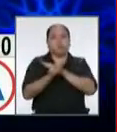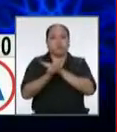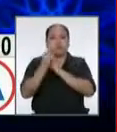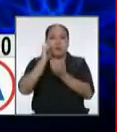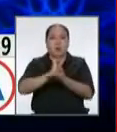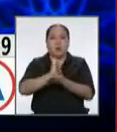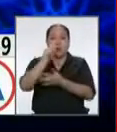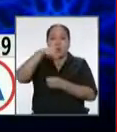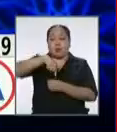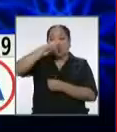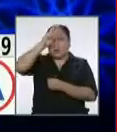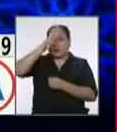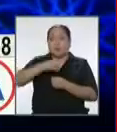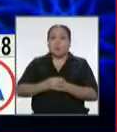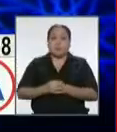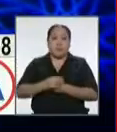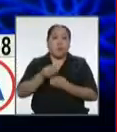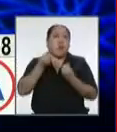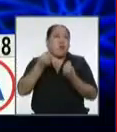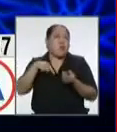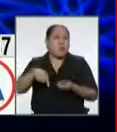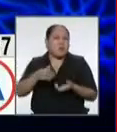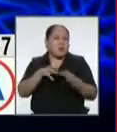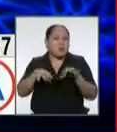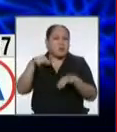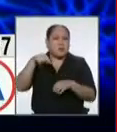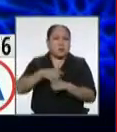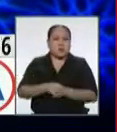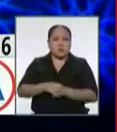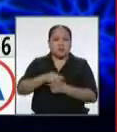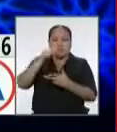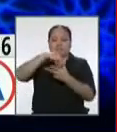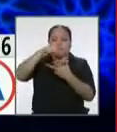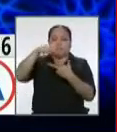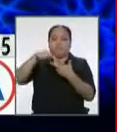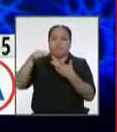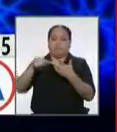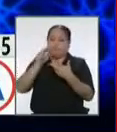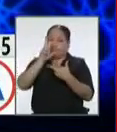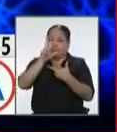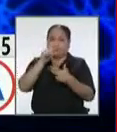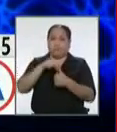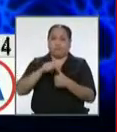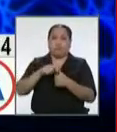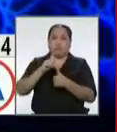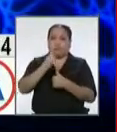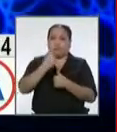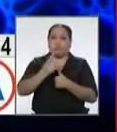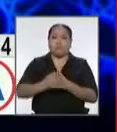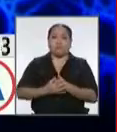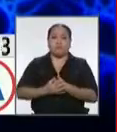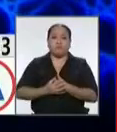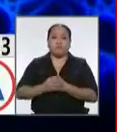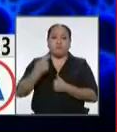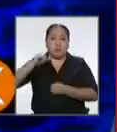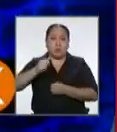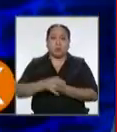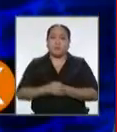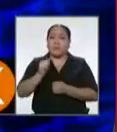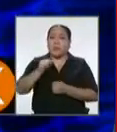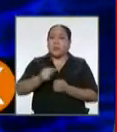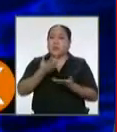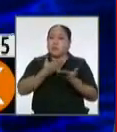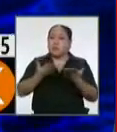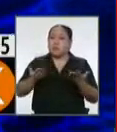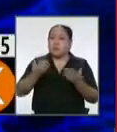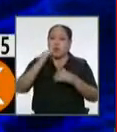en debates, es que por lo menos pase con algún tipo de regularidad él mismo. Pero él salió a atacar. Y en ese ataque atacó a